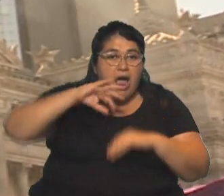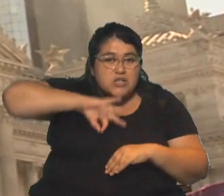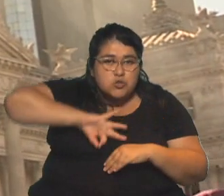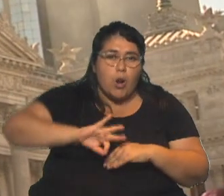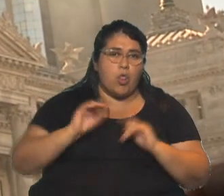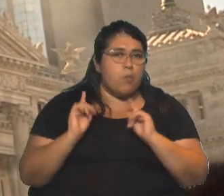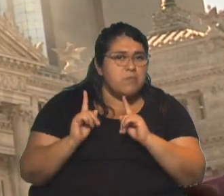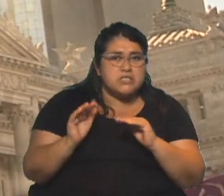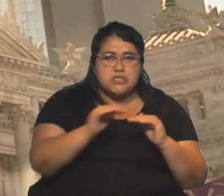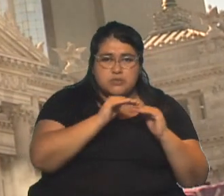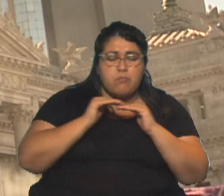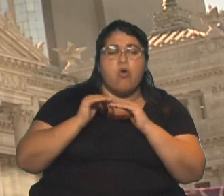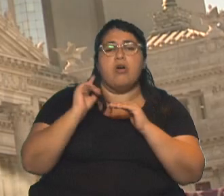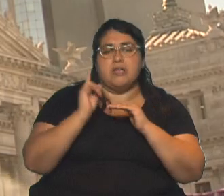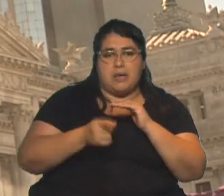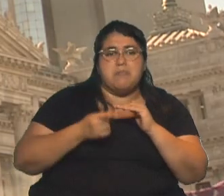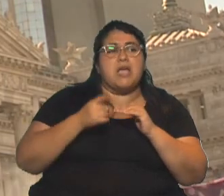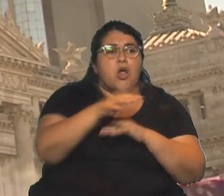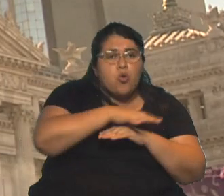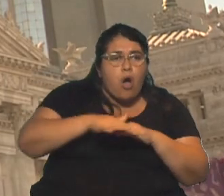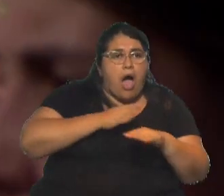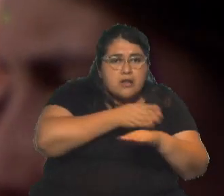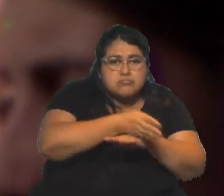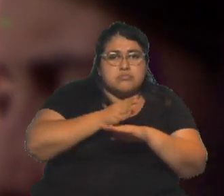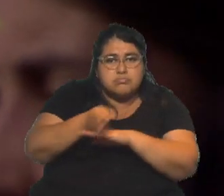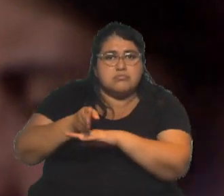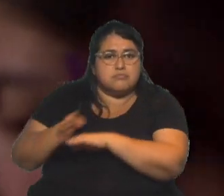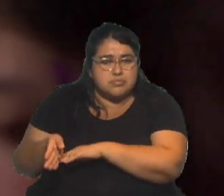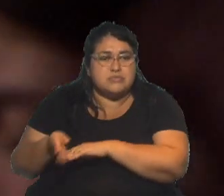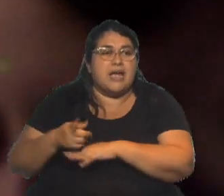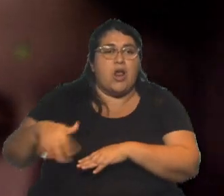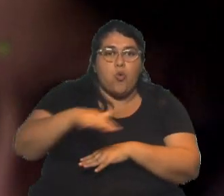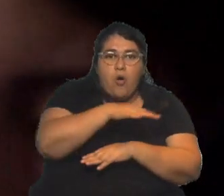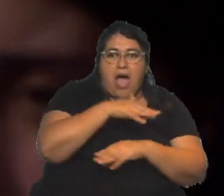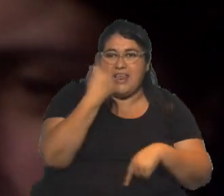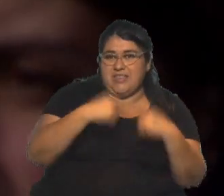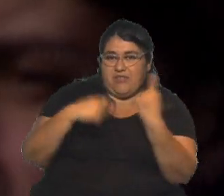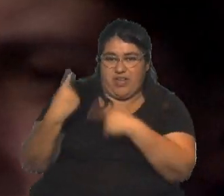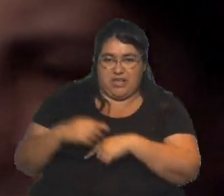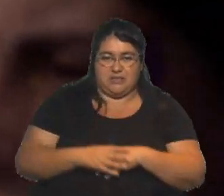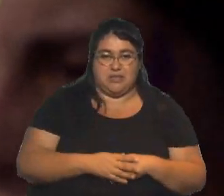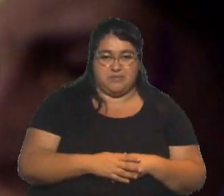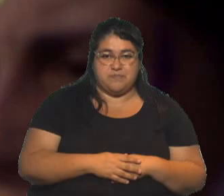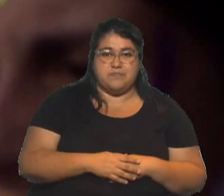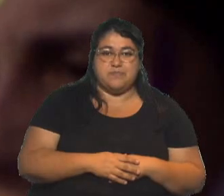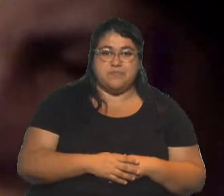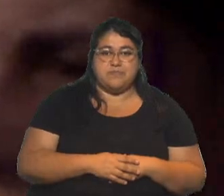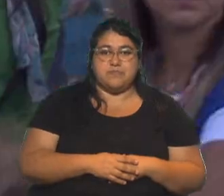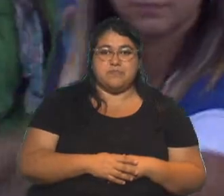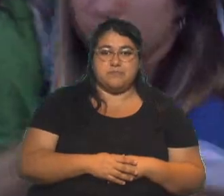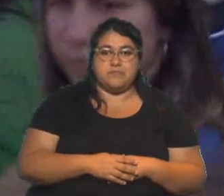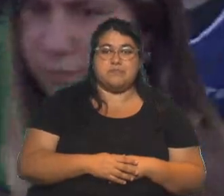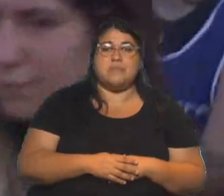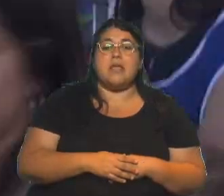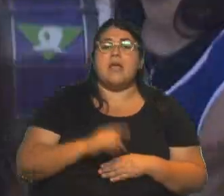acceso a los lugares de representación, de trabajo, en los distintos lugares en los que ocupamos como mujeres y disidencias. Y también se van